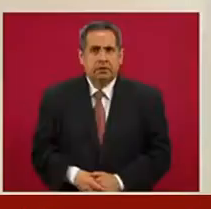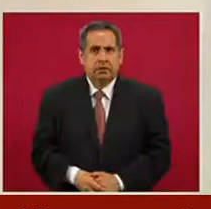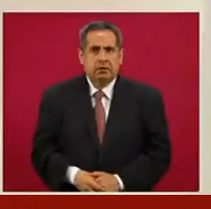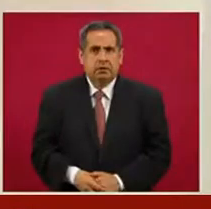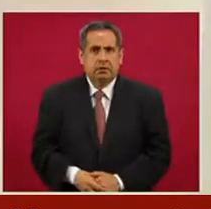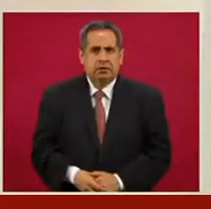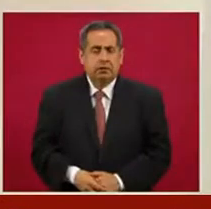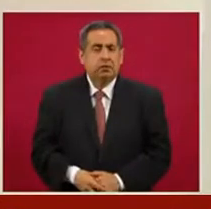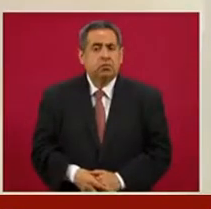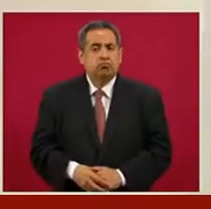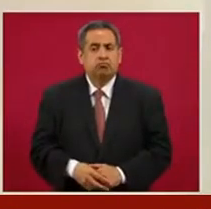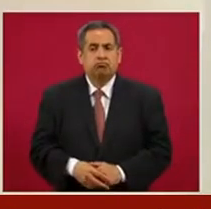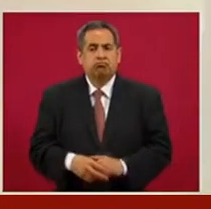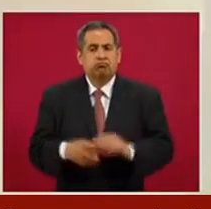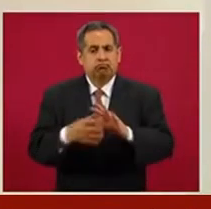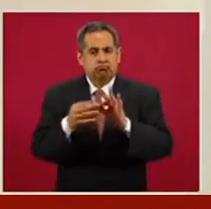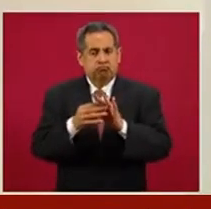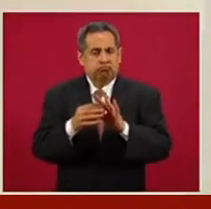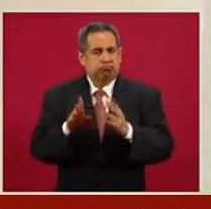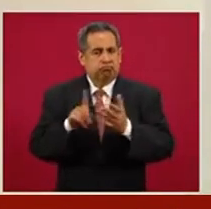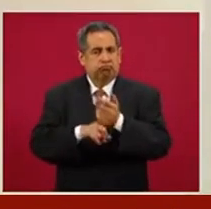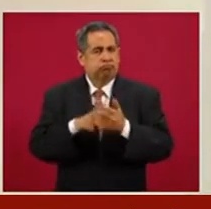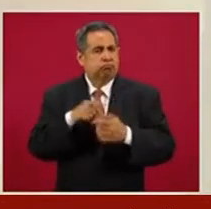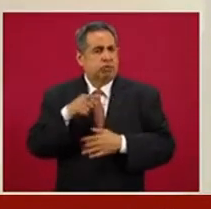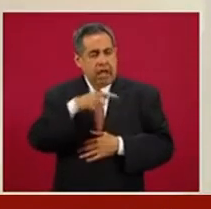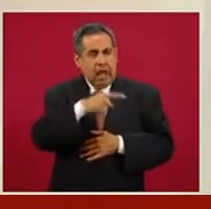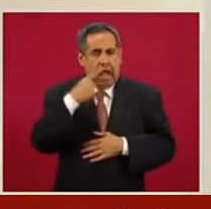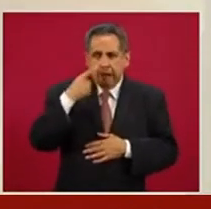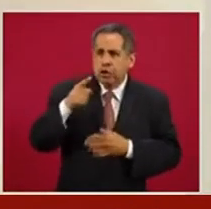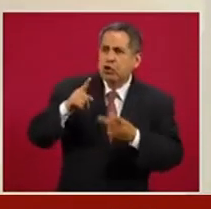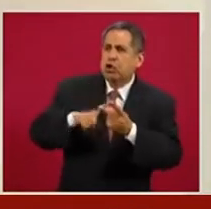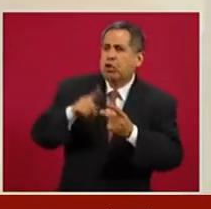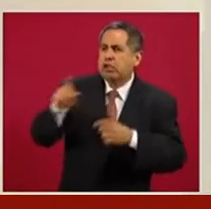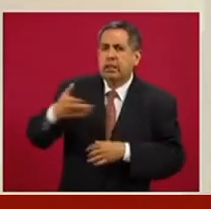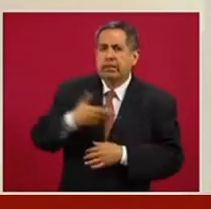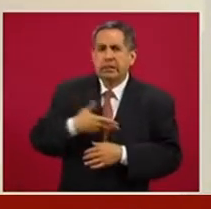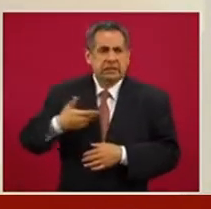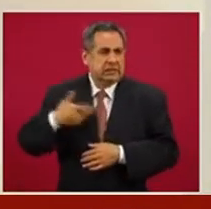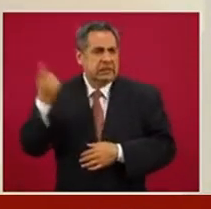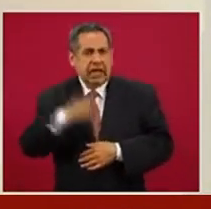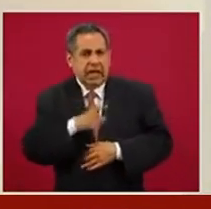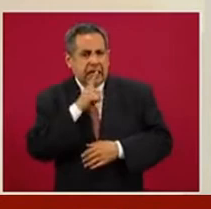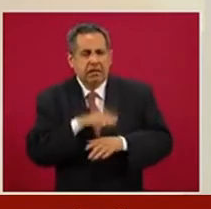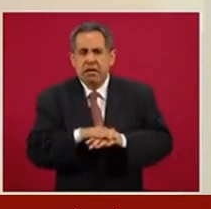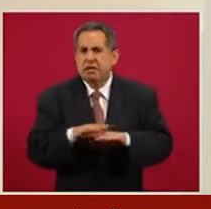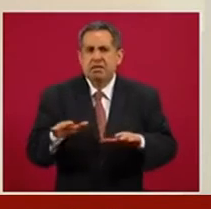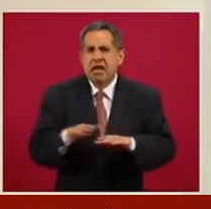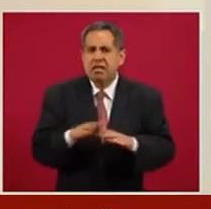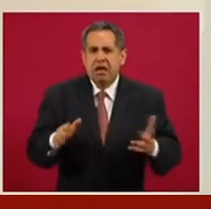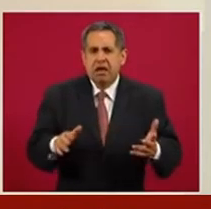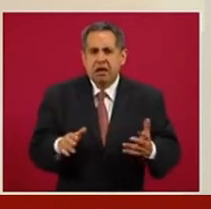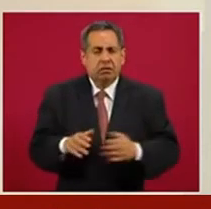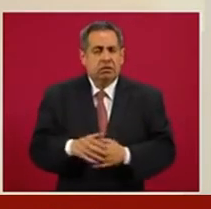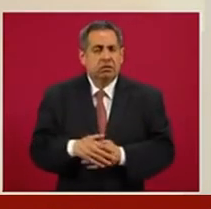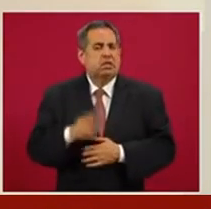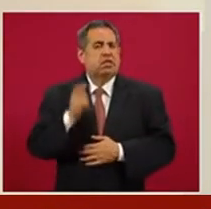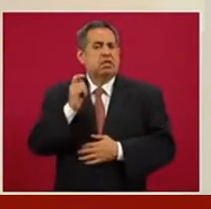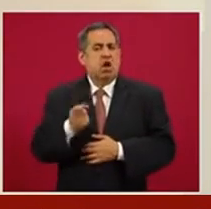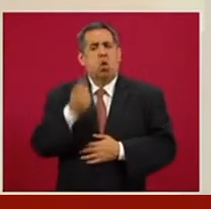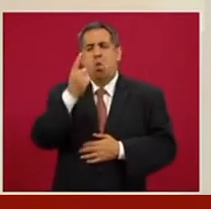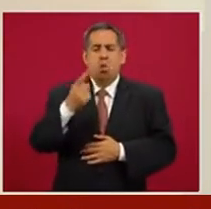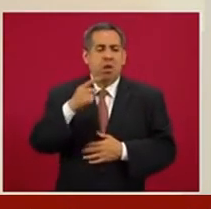del desplegado no pueden demostrar un solo acto de censura porque no lo ha habido. Su único argumento es una